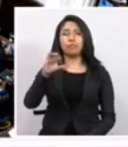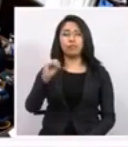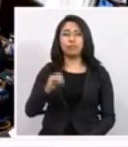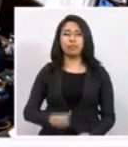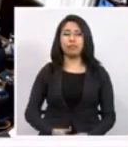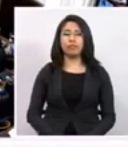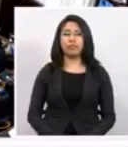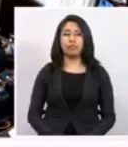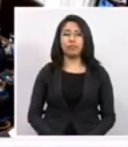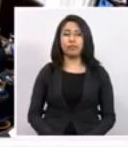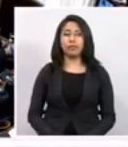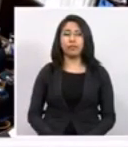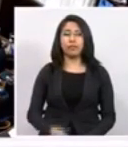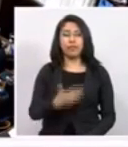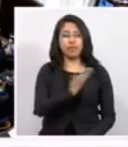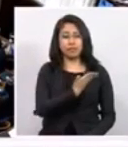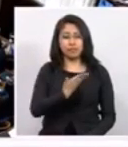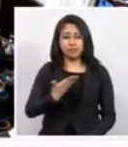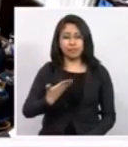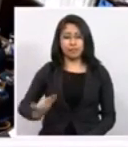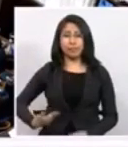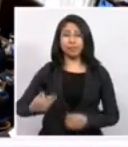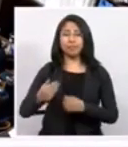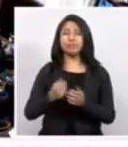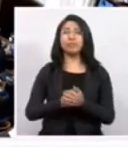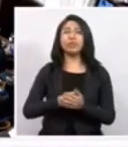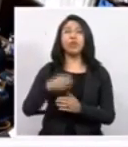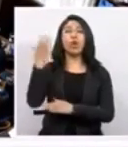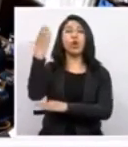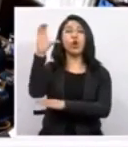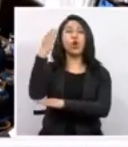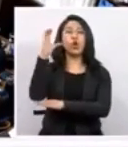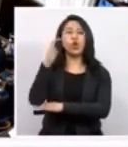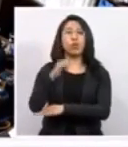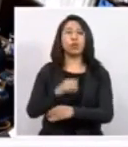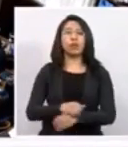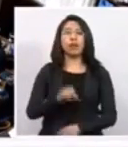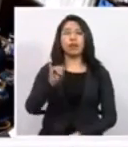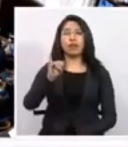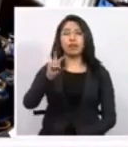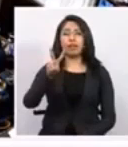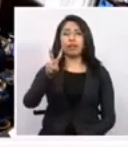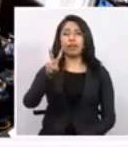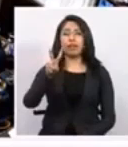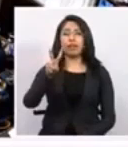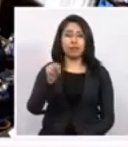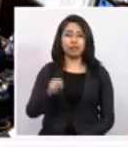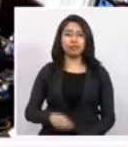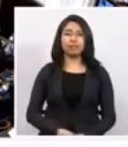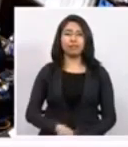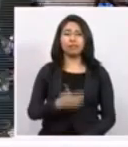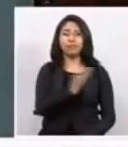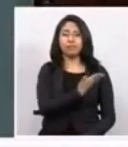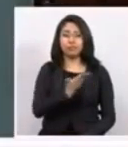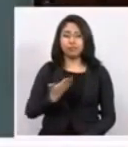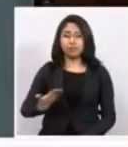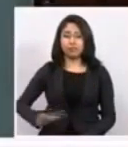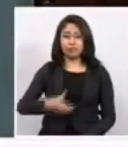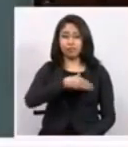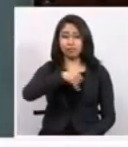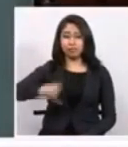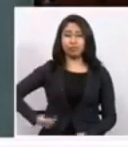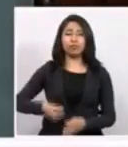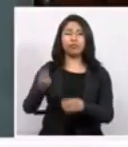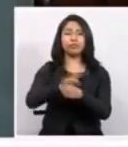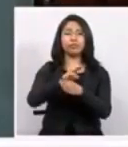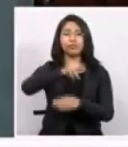Benítez, presidente de la República de Colombia, Iván Duque Márquez, presidente del Consejo de